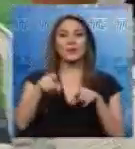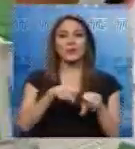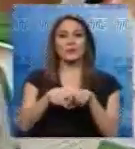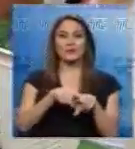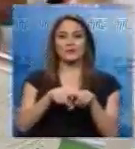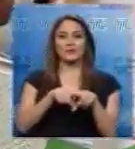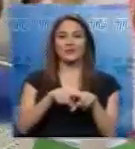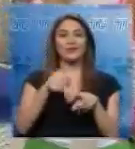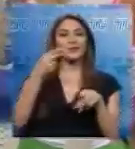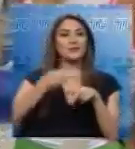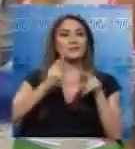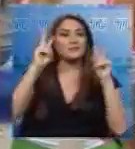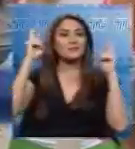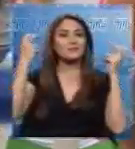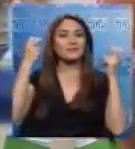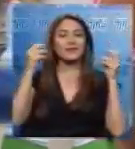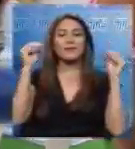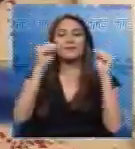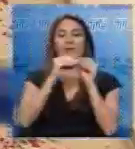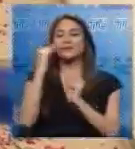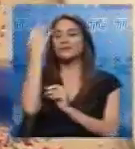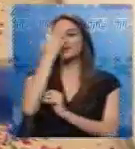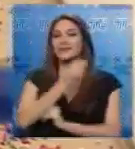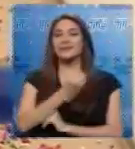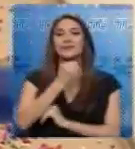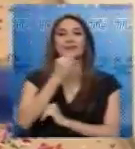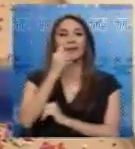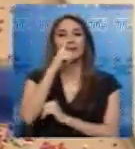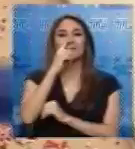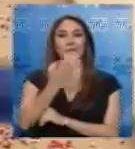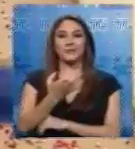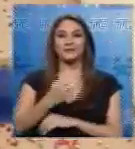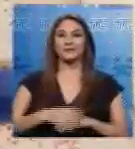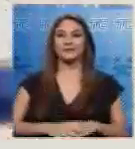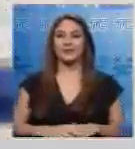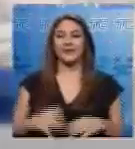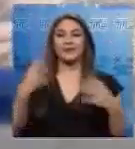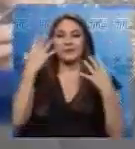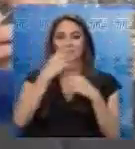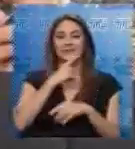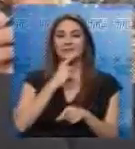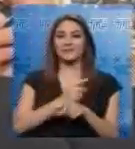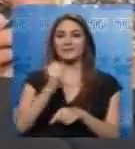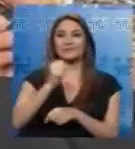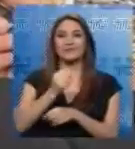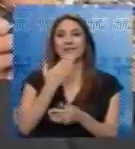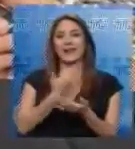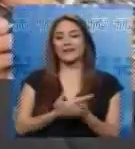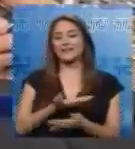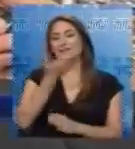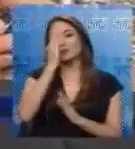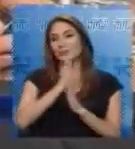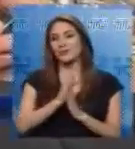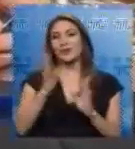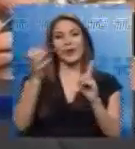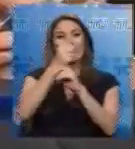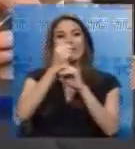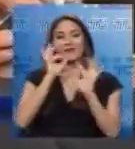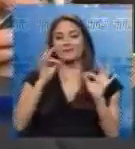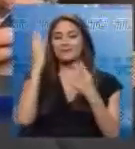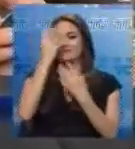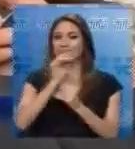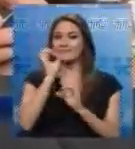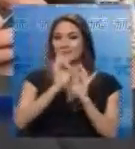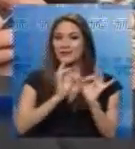nacional, denominado La Más Linda Guagua. Es un desafío haber hecho esta situación, pero bueno, gracias a Dios se lo ha logrado, ¿no?